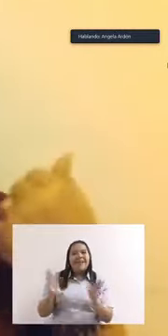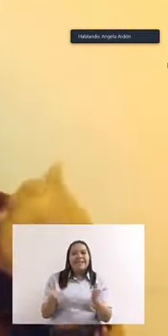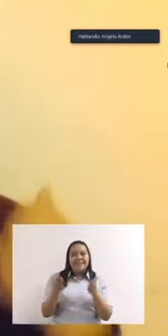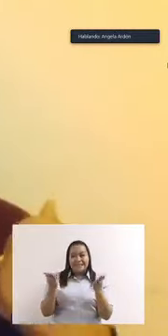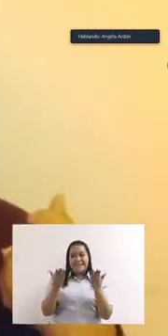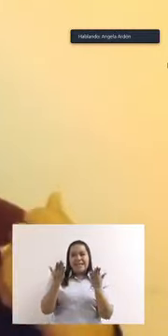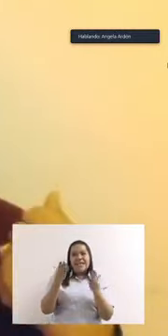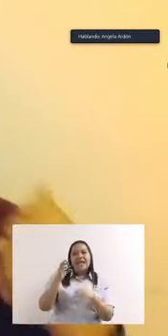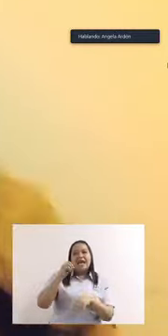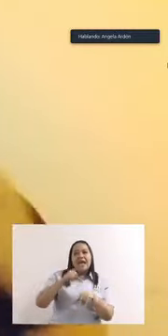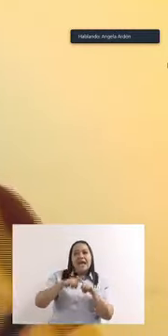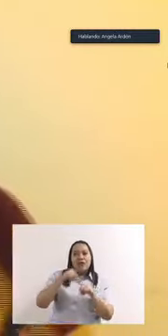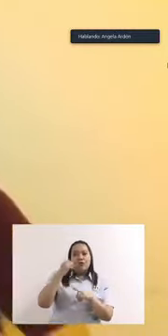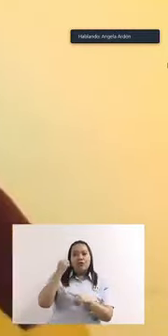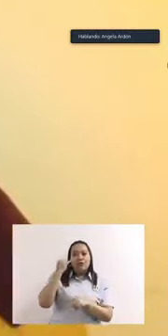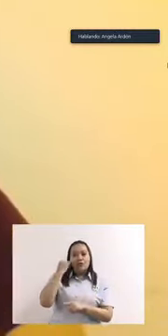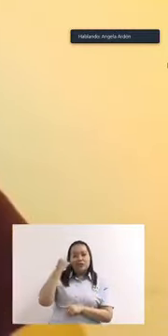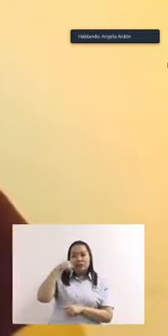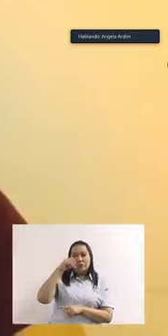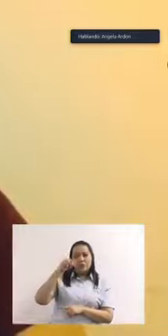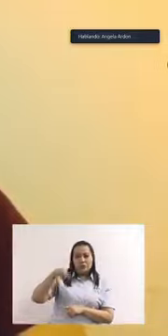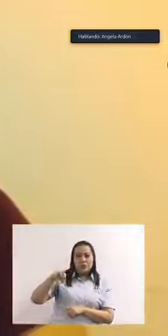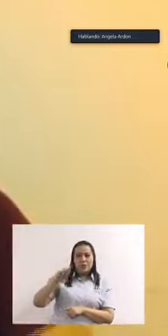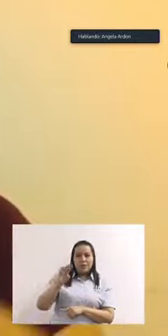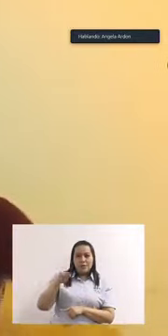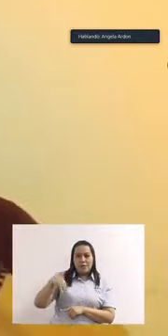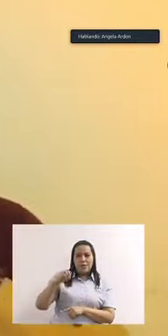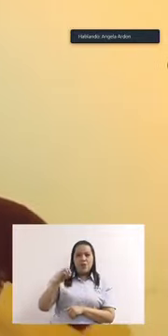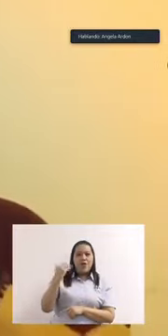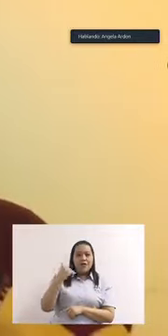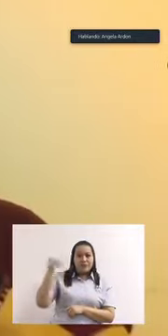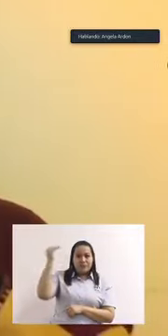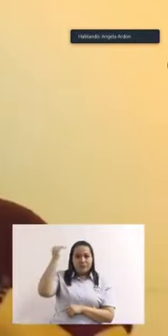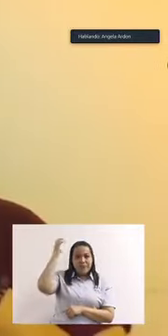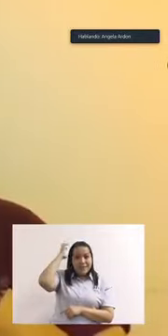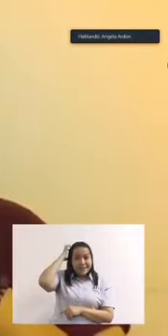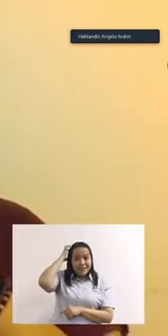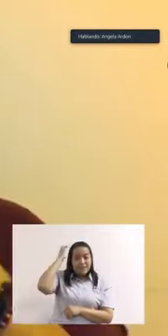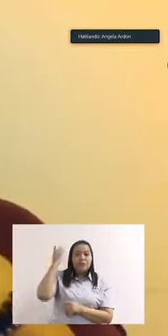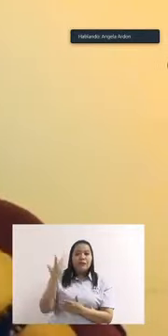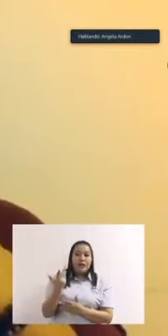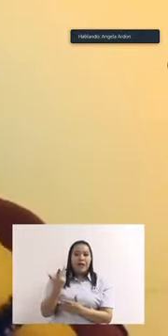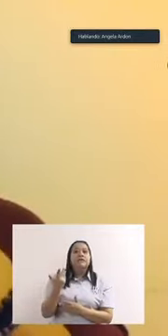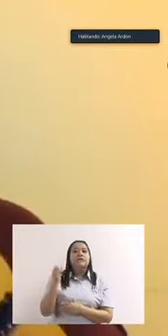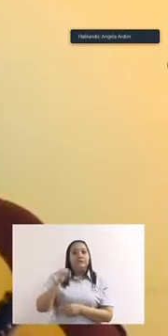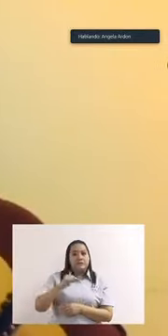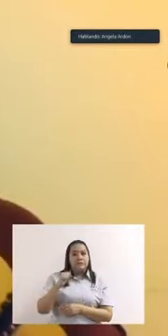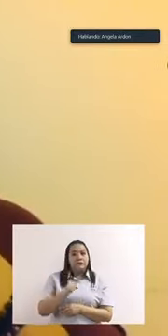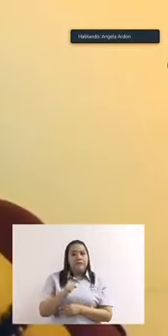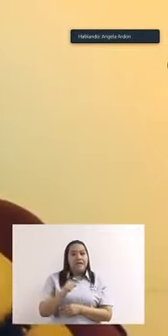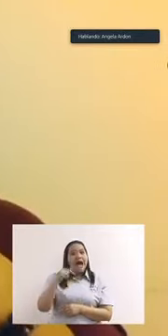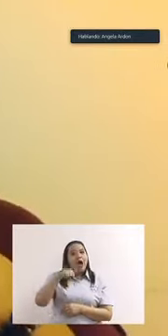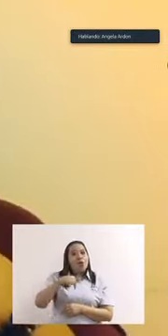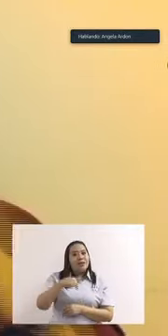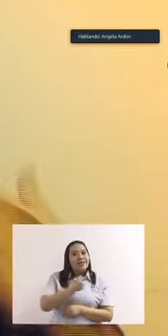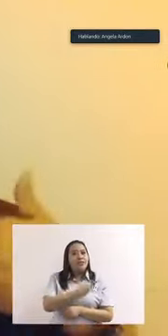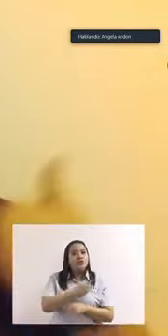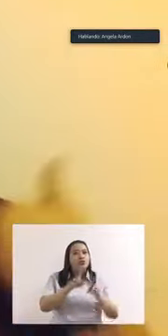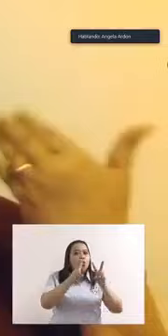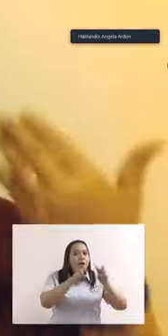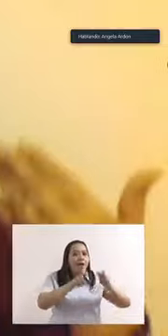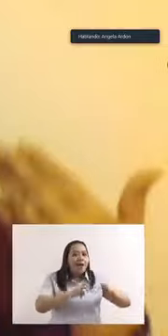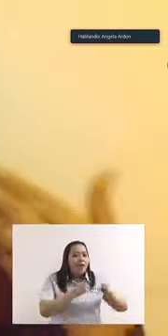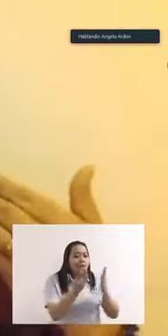el cerebro nos afecta la audición. Entonces, es un estudio que se está realizando. No hay pruebas científicas,